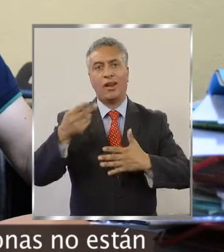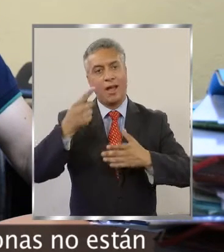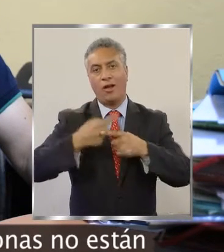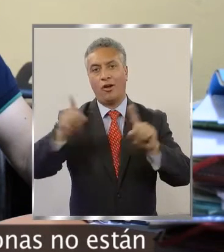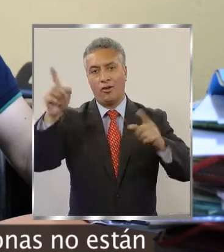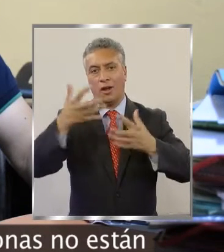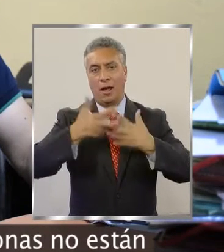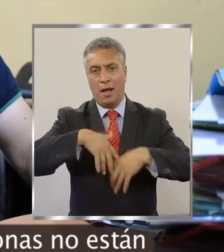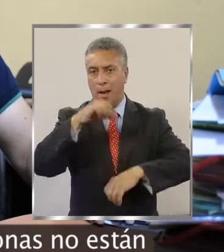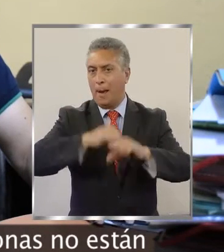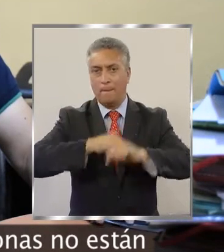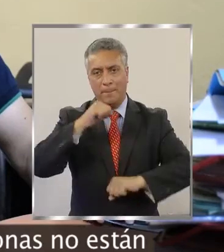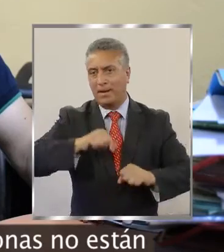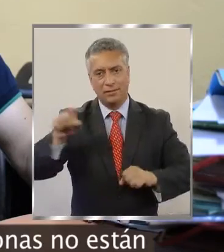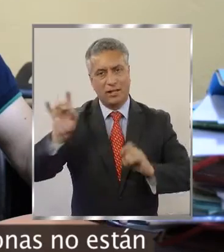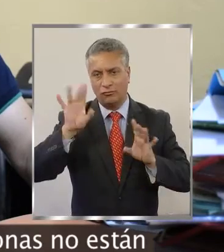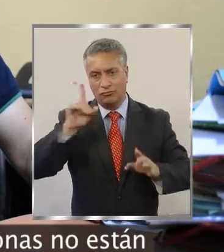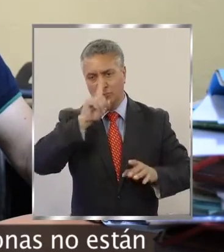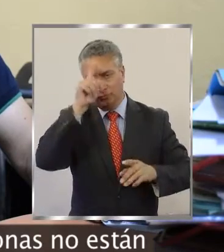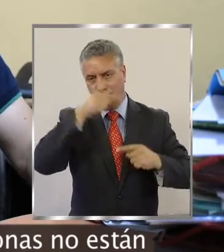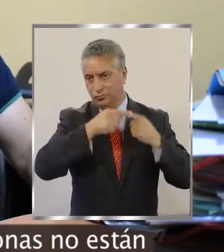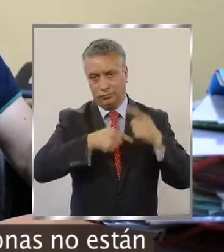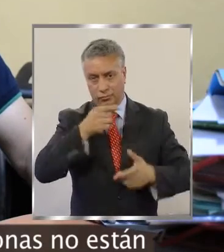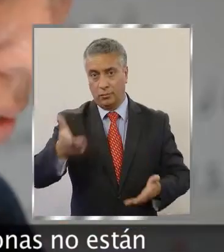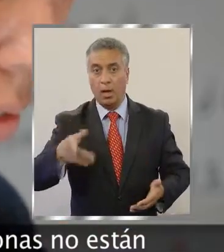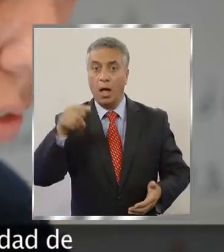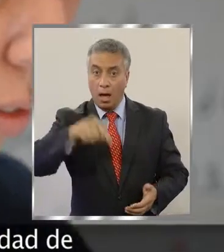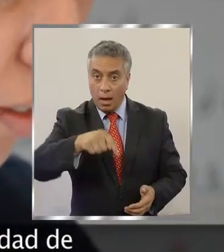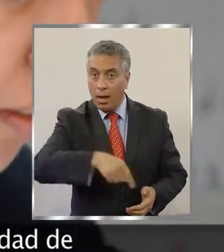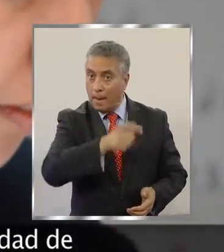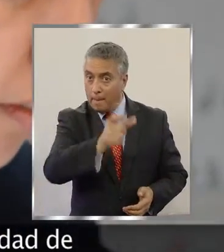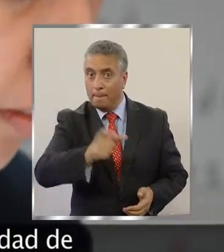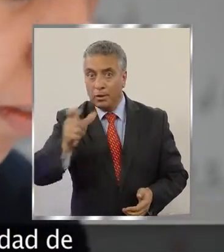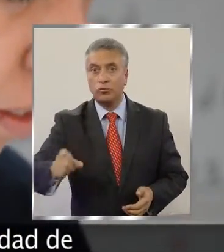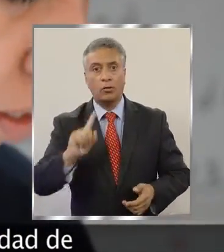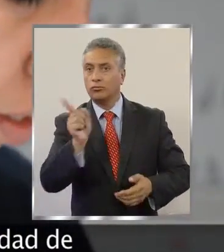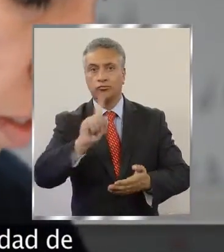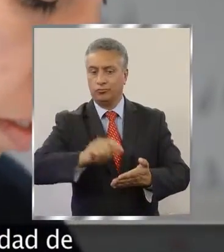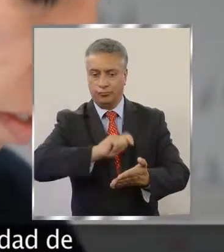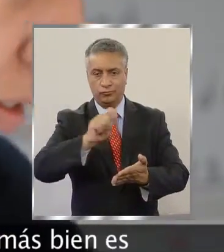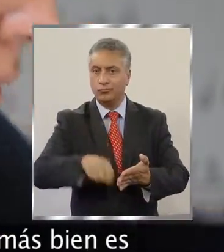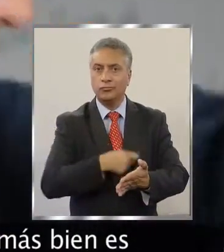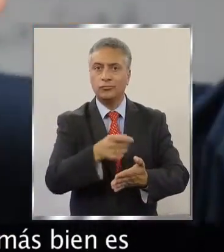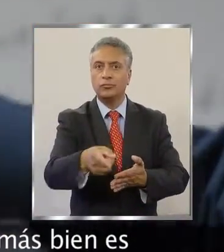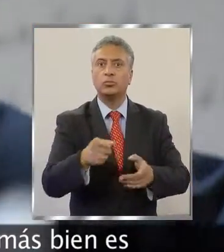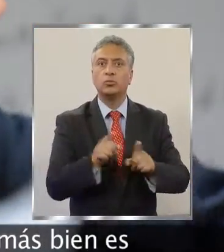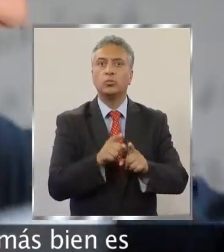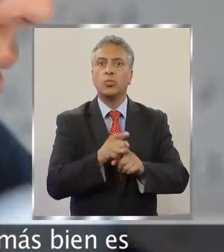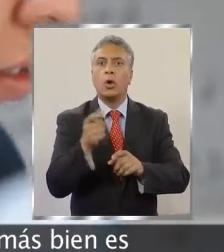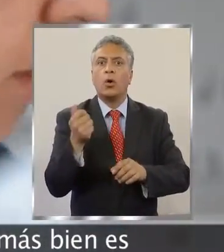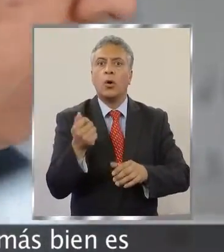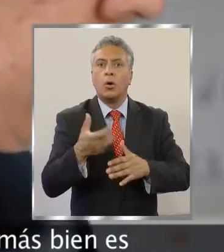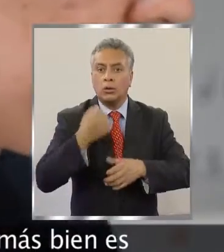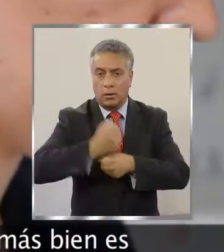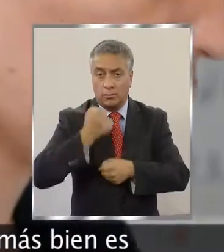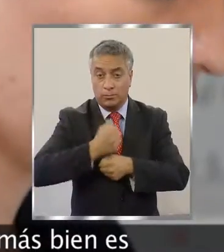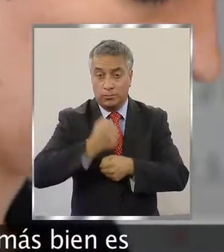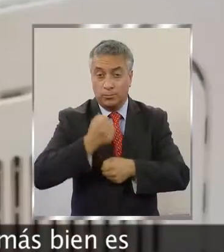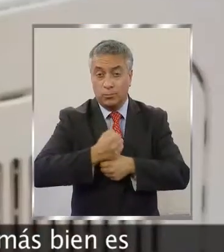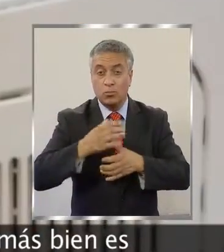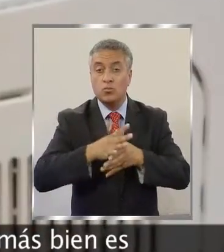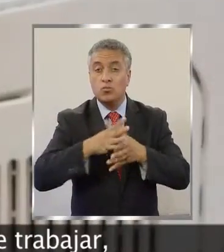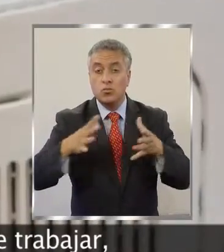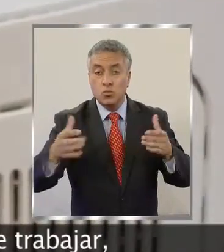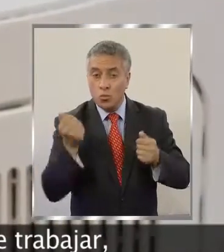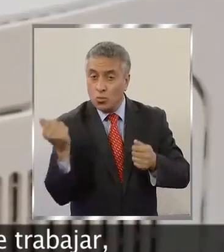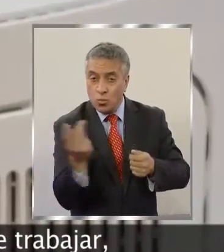convencionales. Aquí las personas no están contratadas por la cantidad de trabajo que hacen, sino